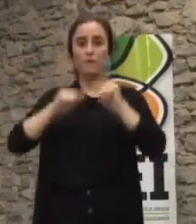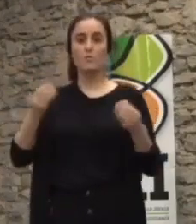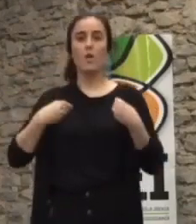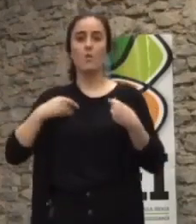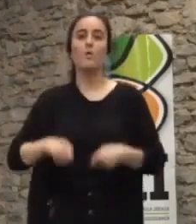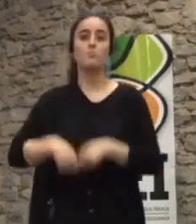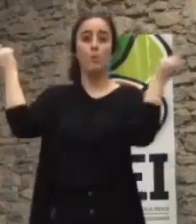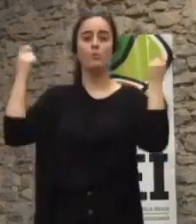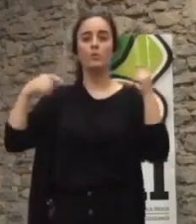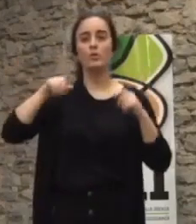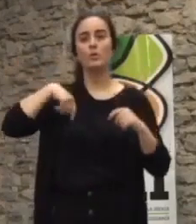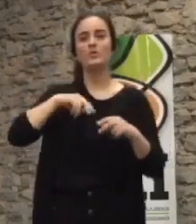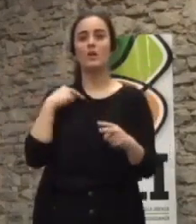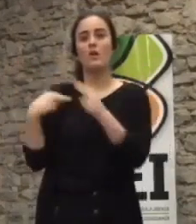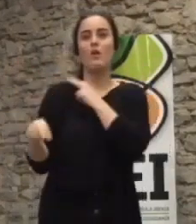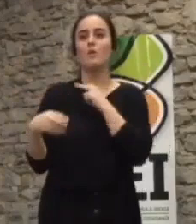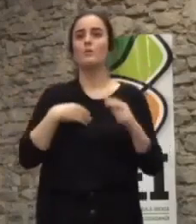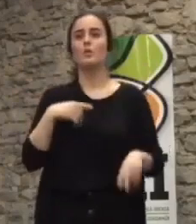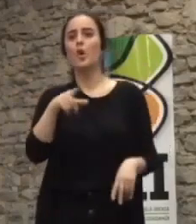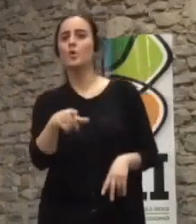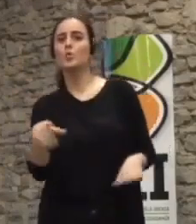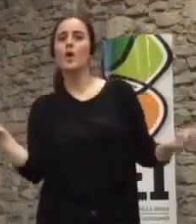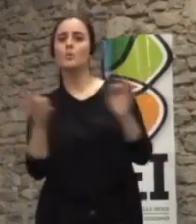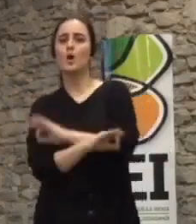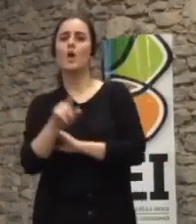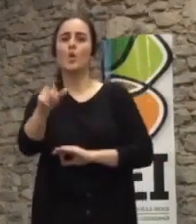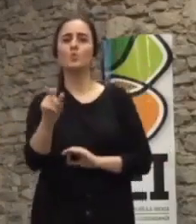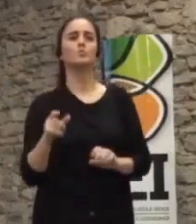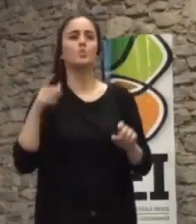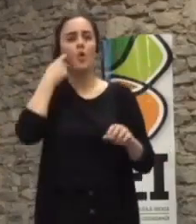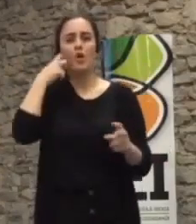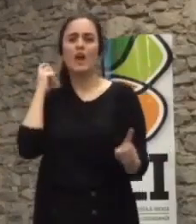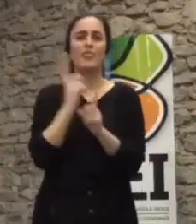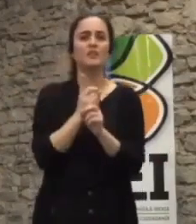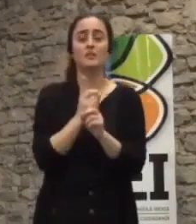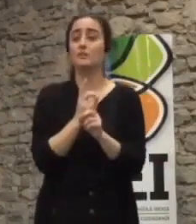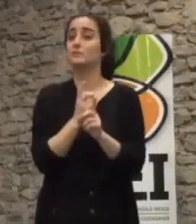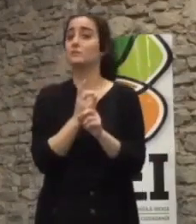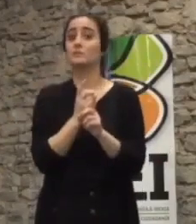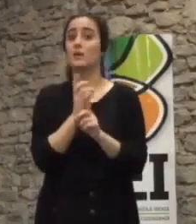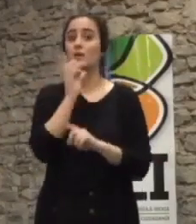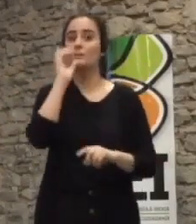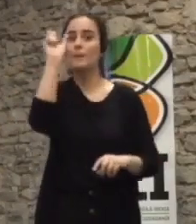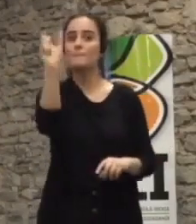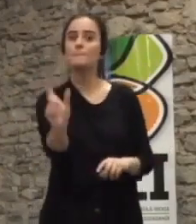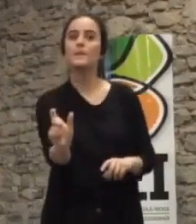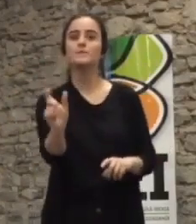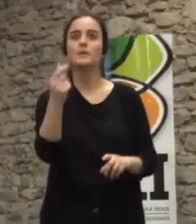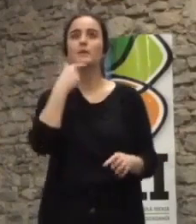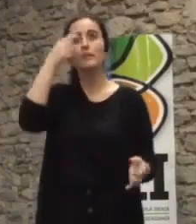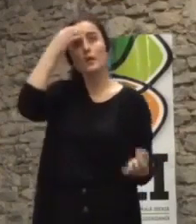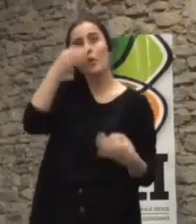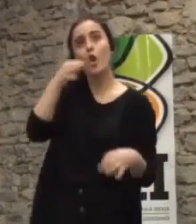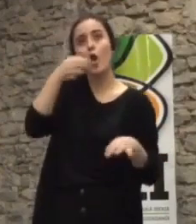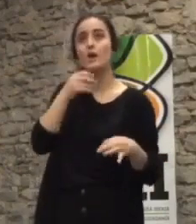reacción no puede ser la de «no, estás equivocado, tu comentario es totalmente racista», porque la persona este dato no lo está dando desde una lógica, lo está dando